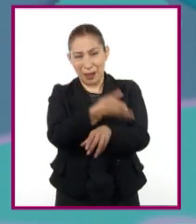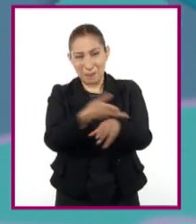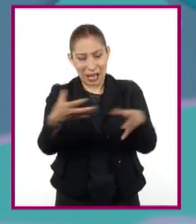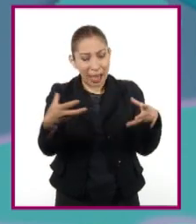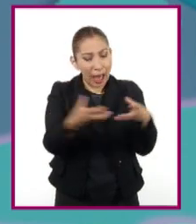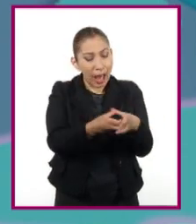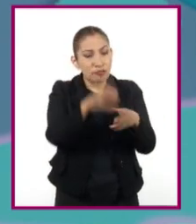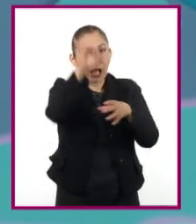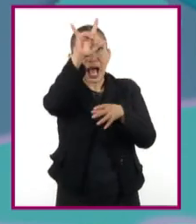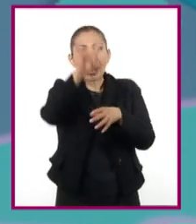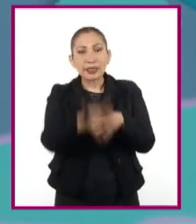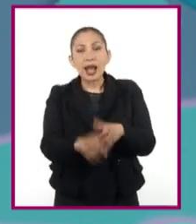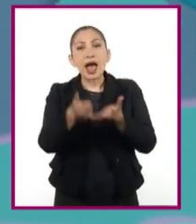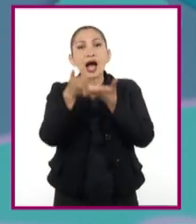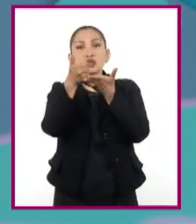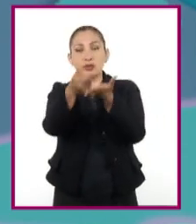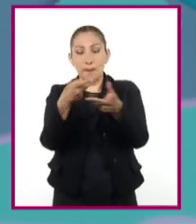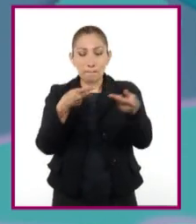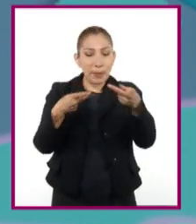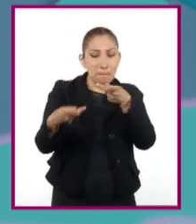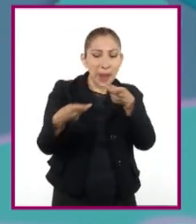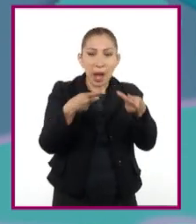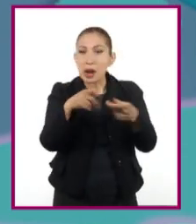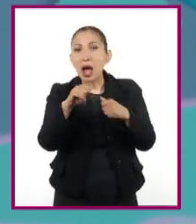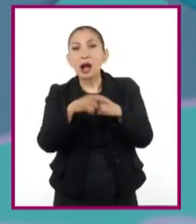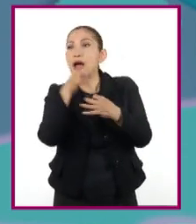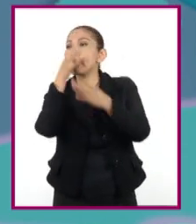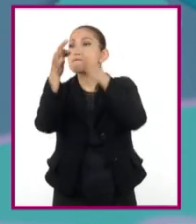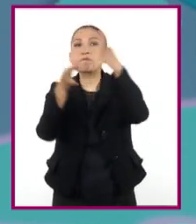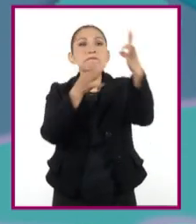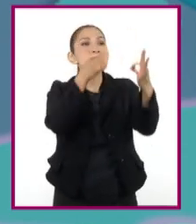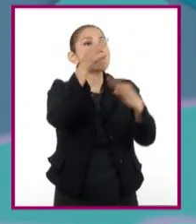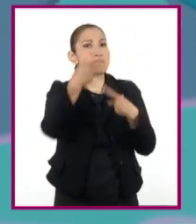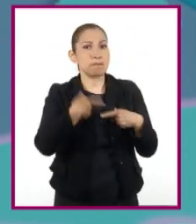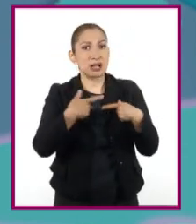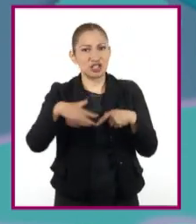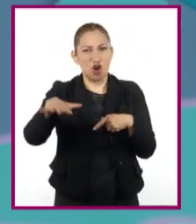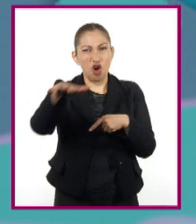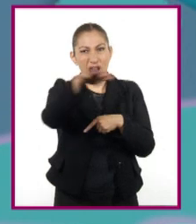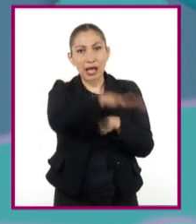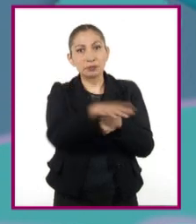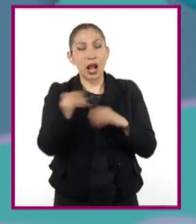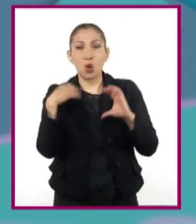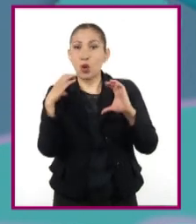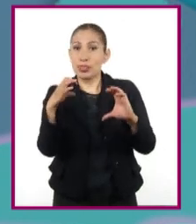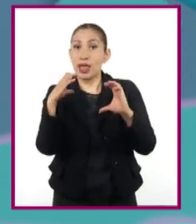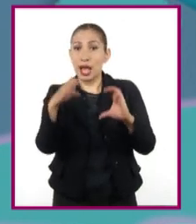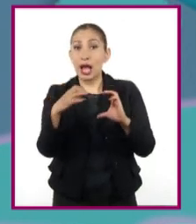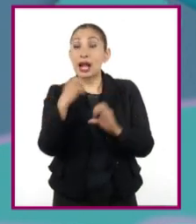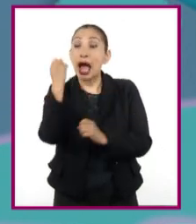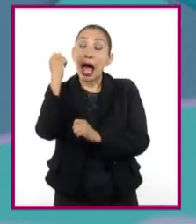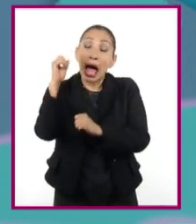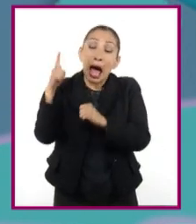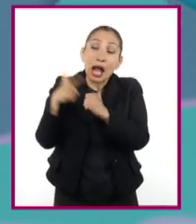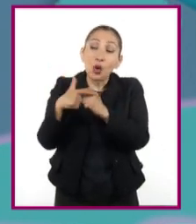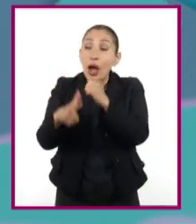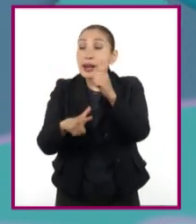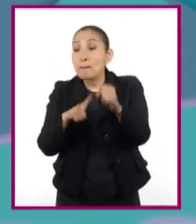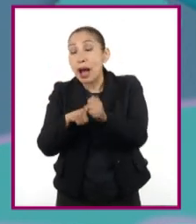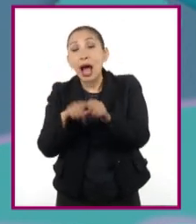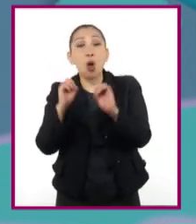familia un cartel que les ayude a organizar una campaña de sensibilización para la conservación de alguna